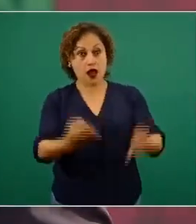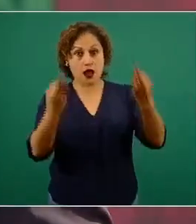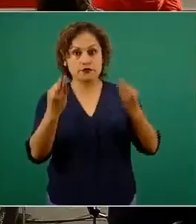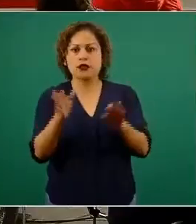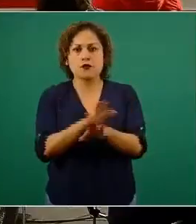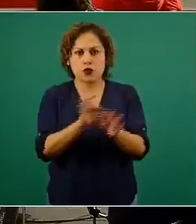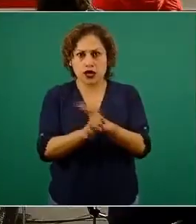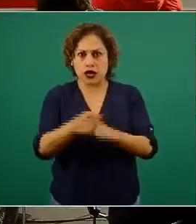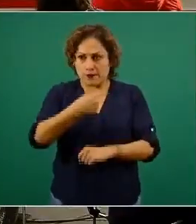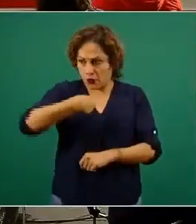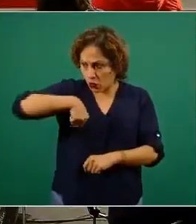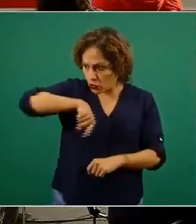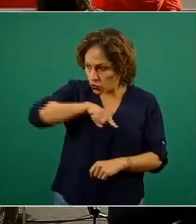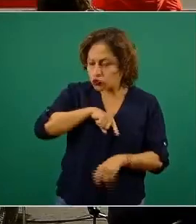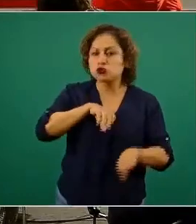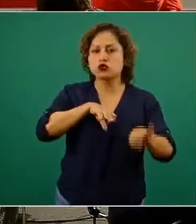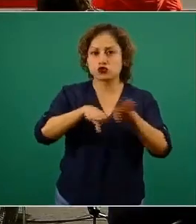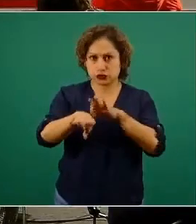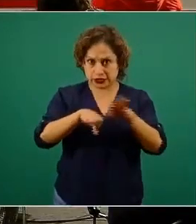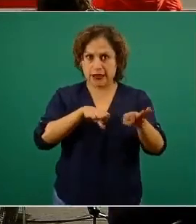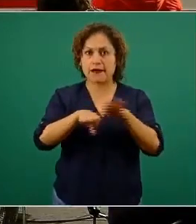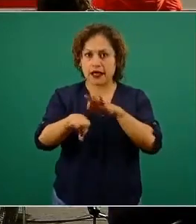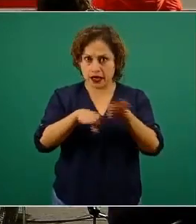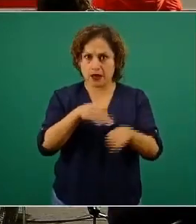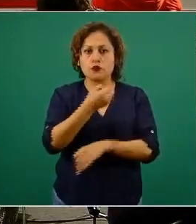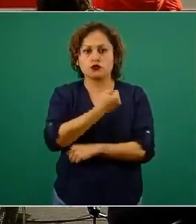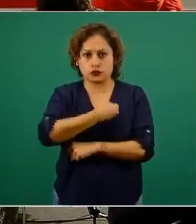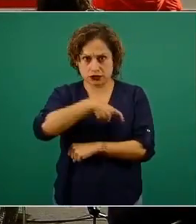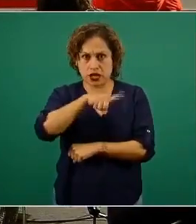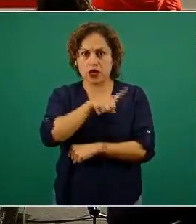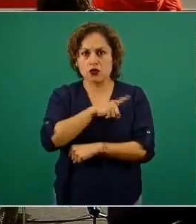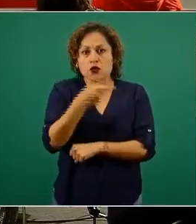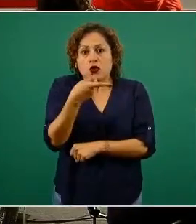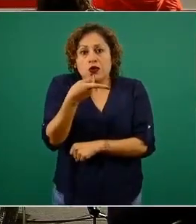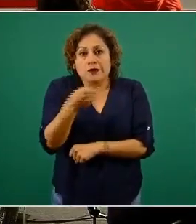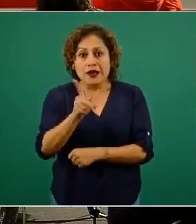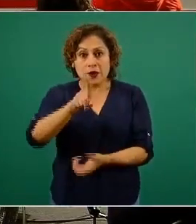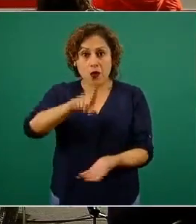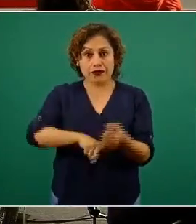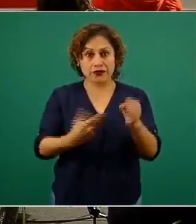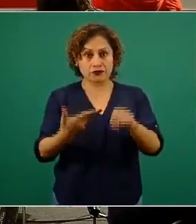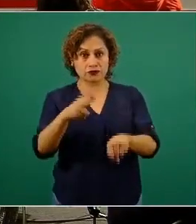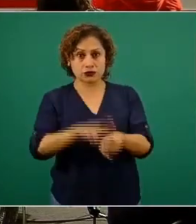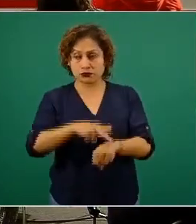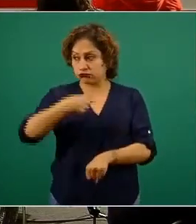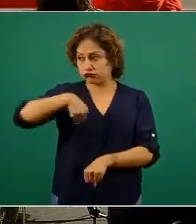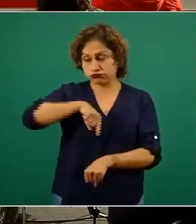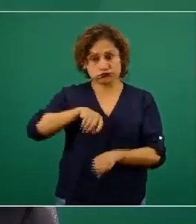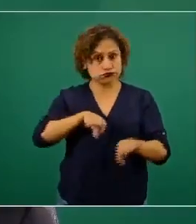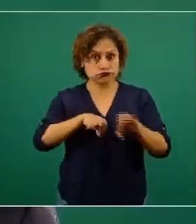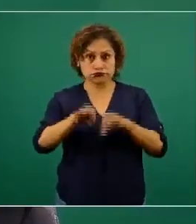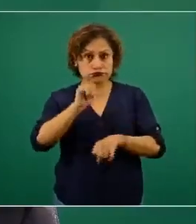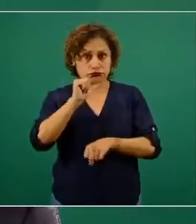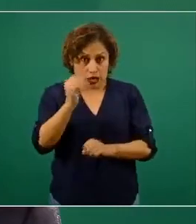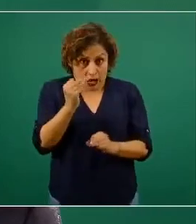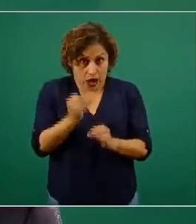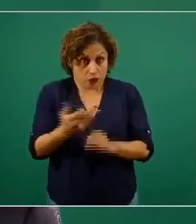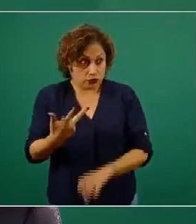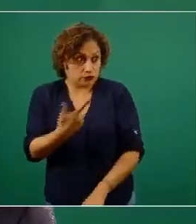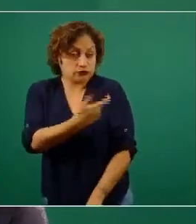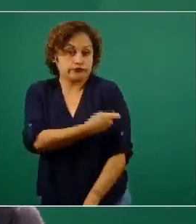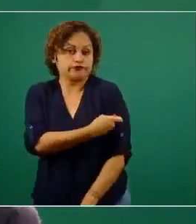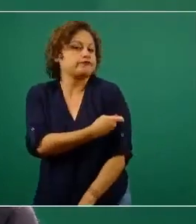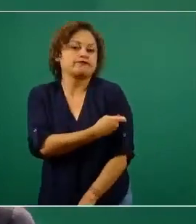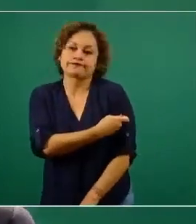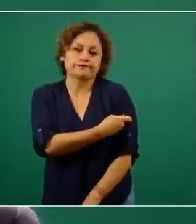nosotros, que no estamos en unidades clínicas COVID. No tenemos por qué ser vacunados en este momento y no vamos a ser vacunados en este